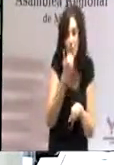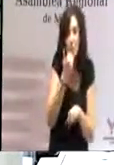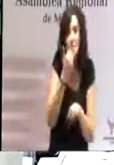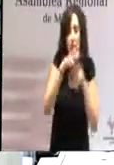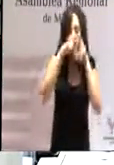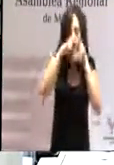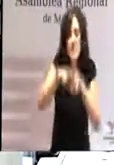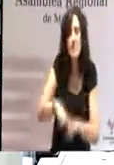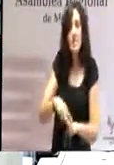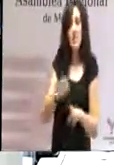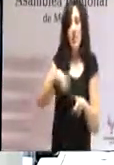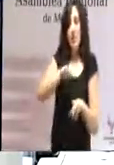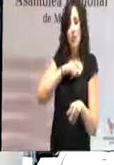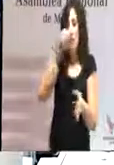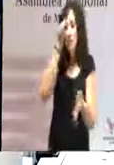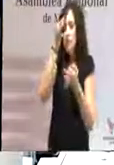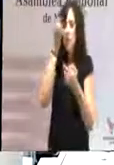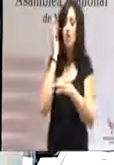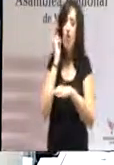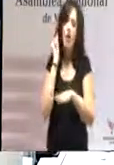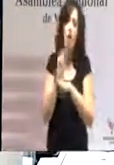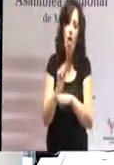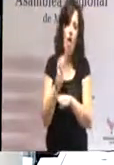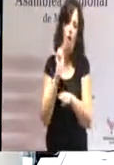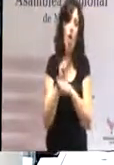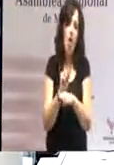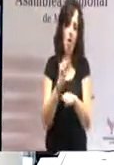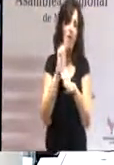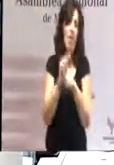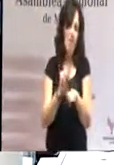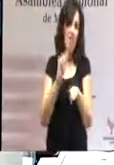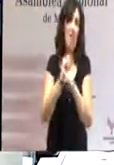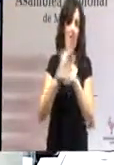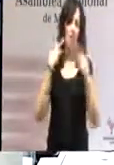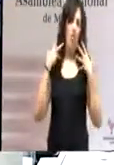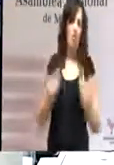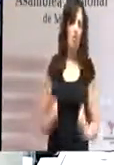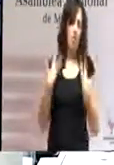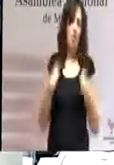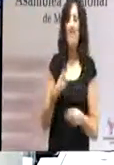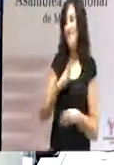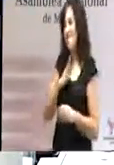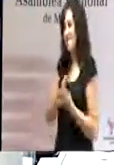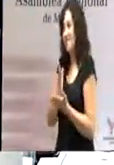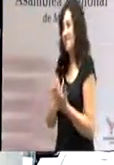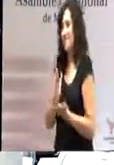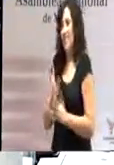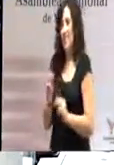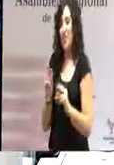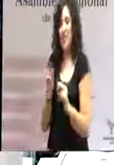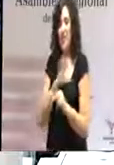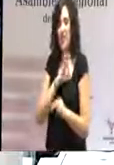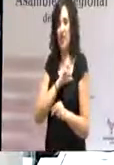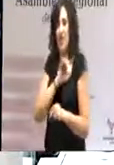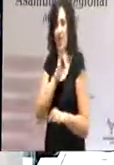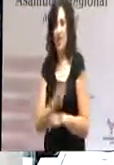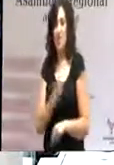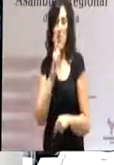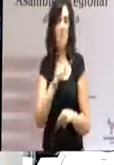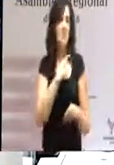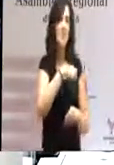ser, por más que críticos, y estar decepcionados, pero seguimos manteniendo la mano tendida. Señor Sánchez. Señora